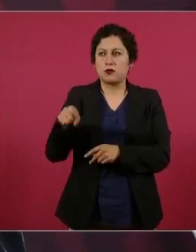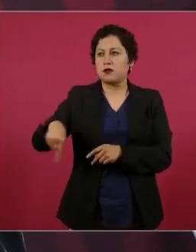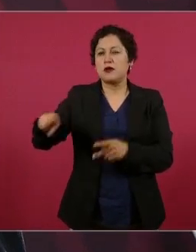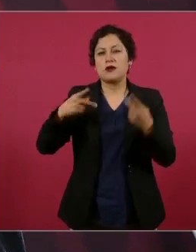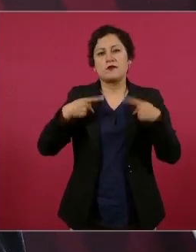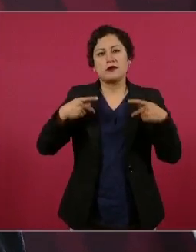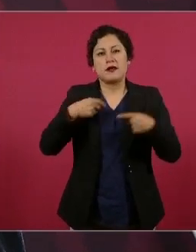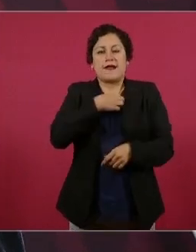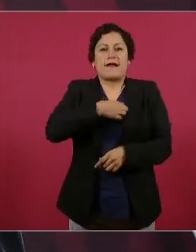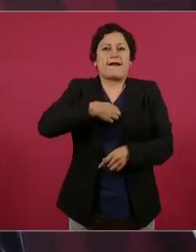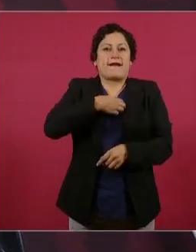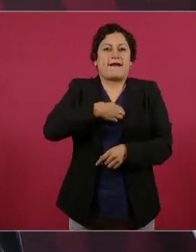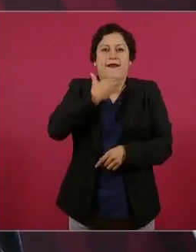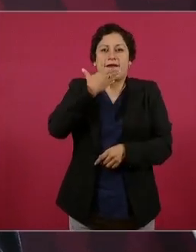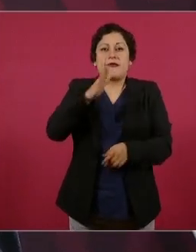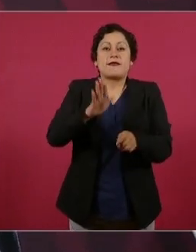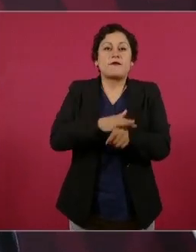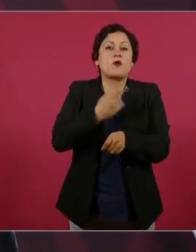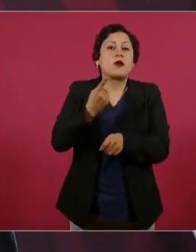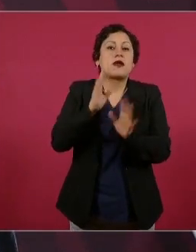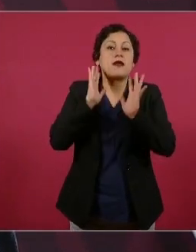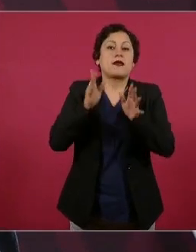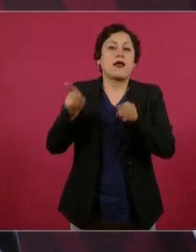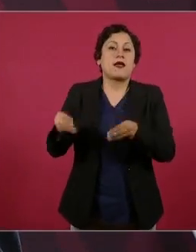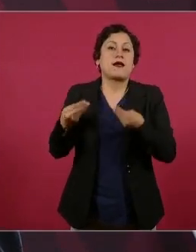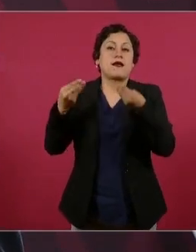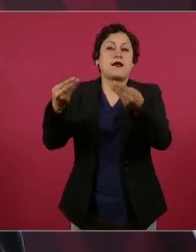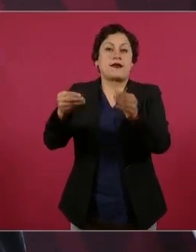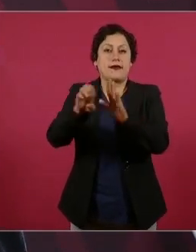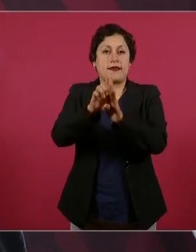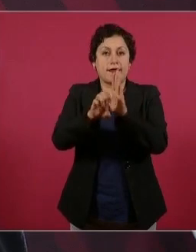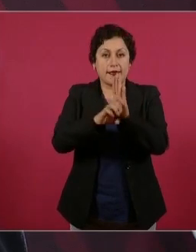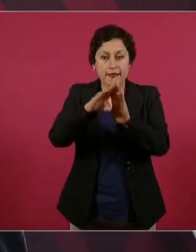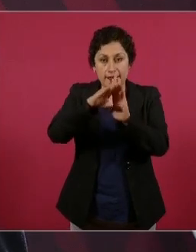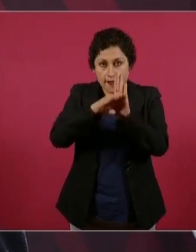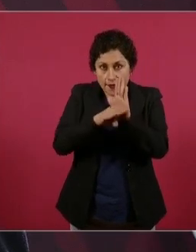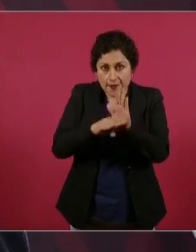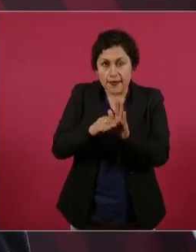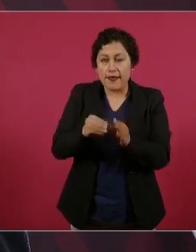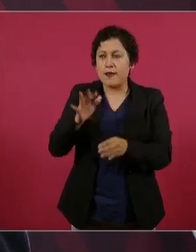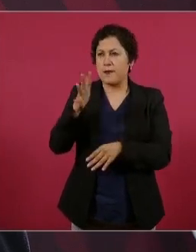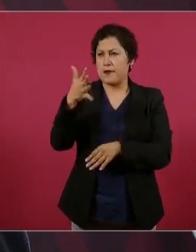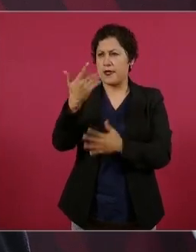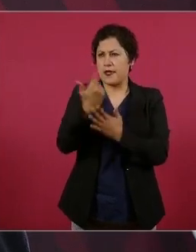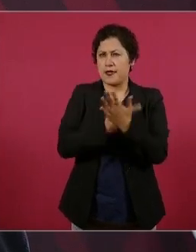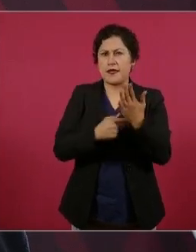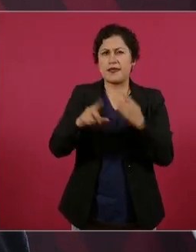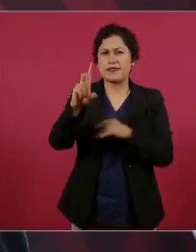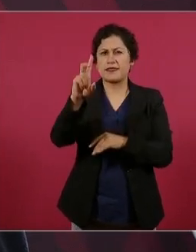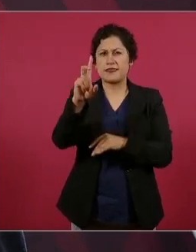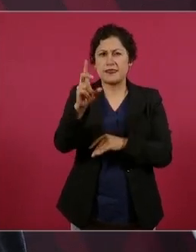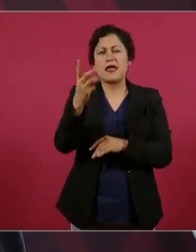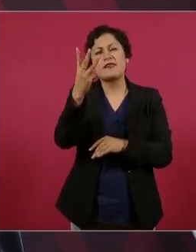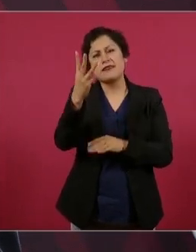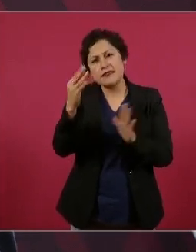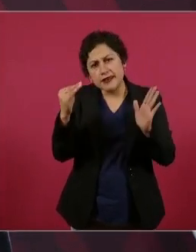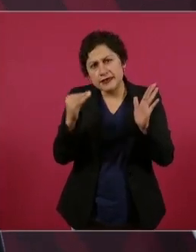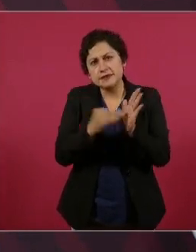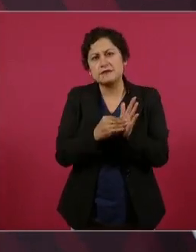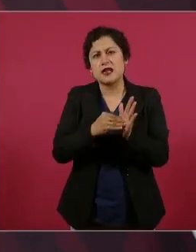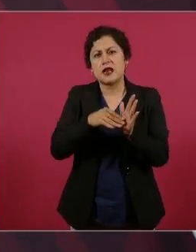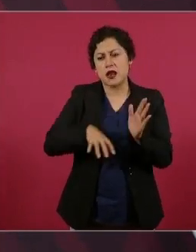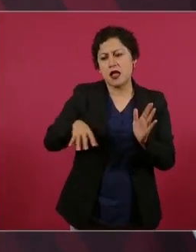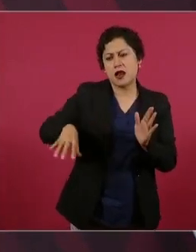porque se le están entregando escrituras, se van a entregar como 3,000 lotes, y para la